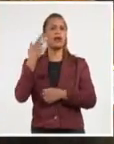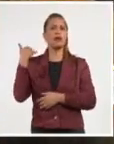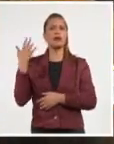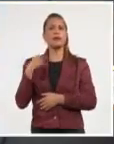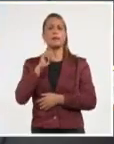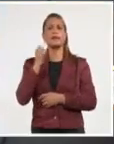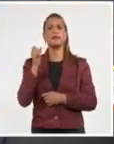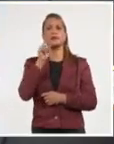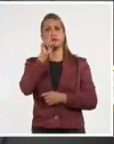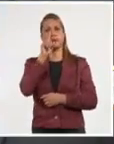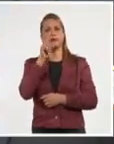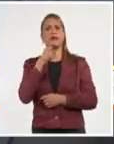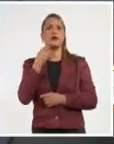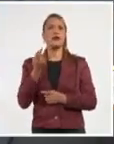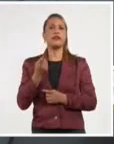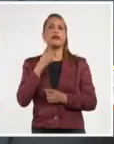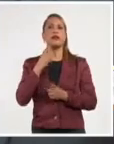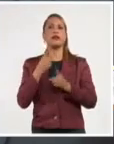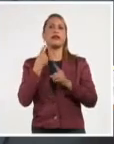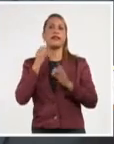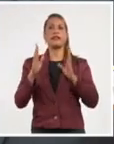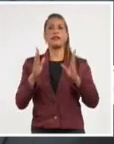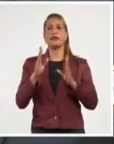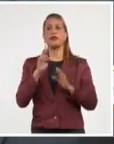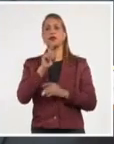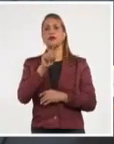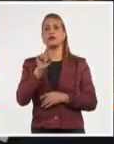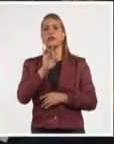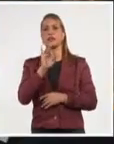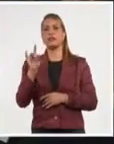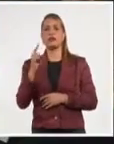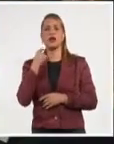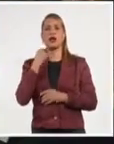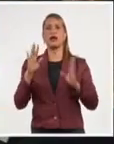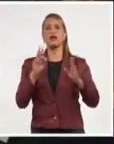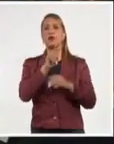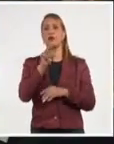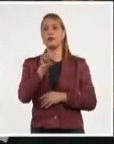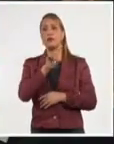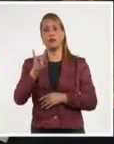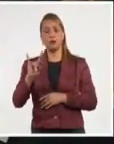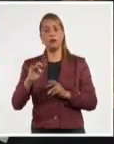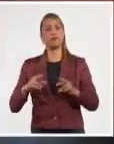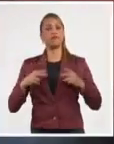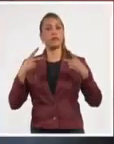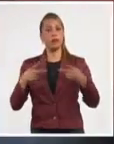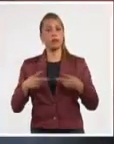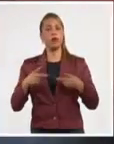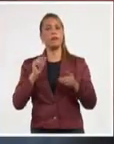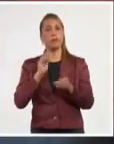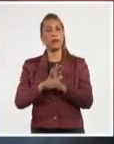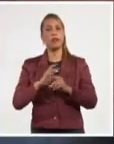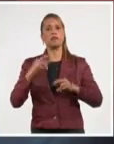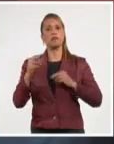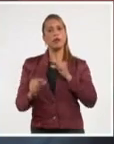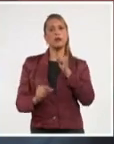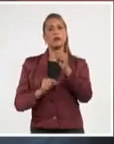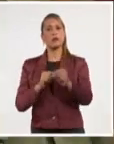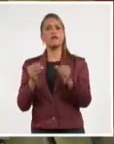del 70 del pasado siglo. Desde el año 2019 fue retomada como un nuevo paso para